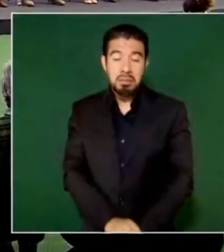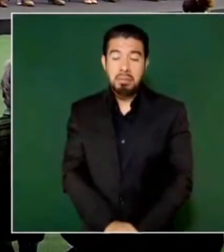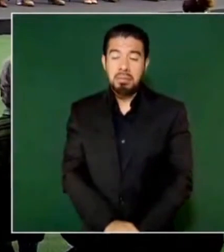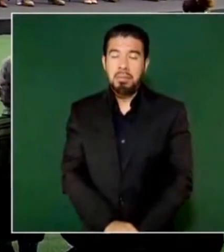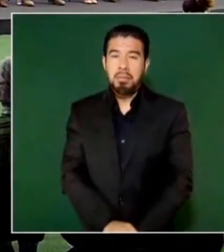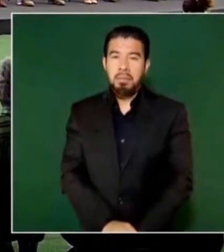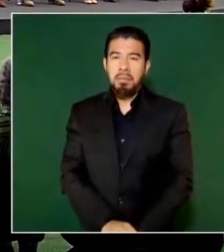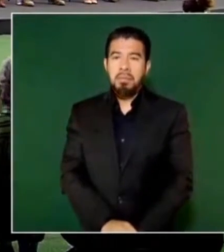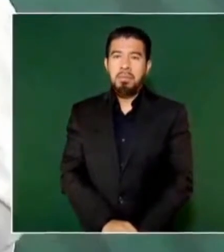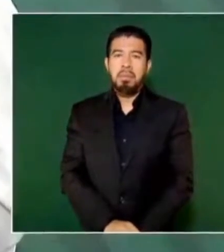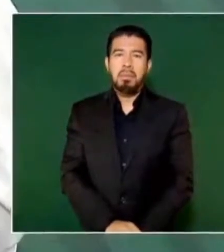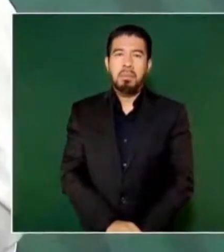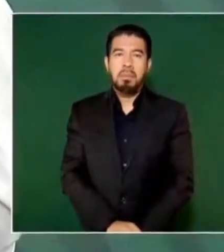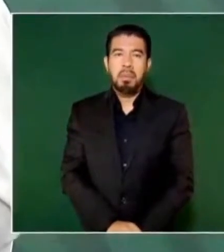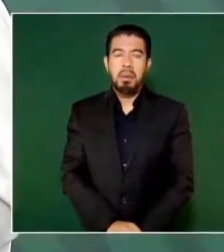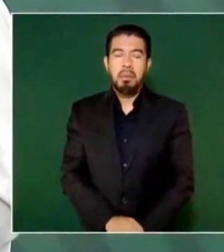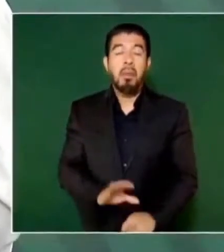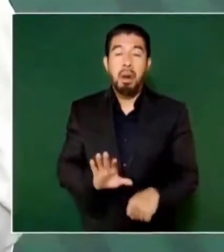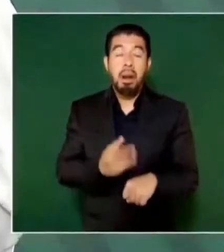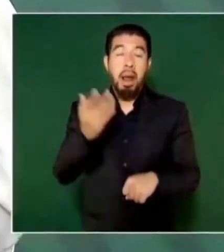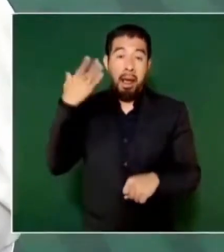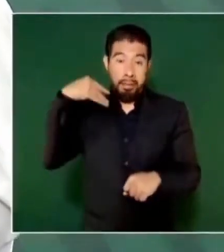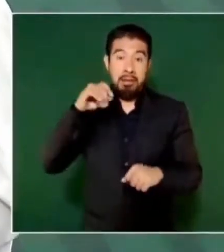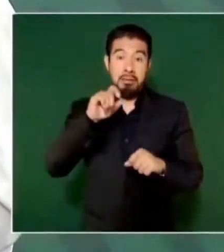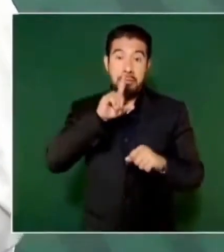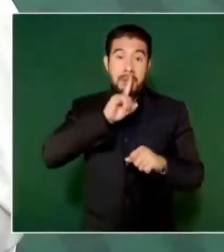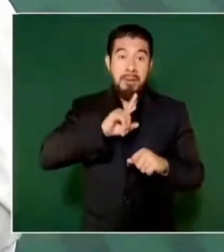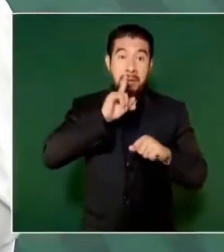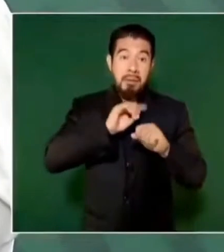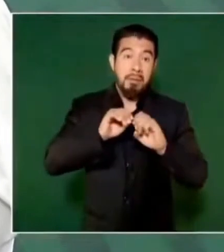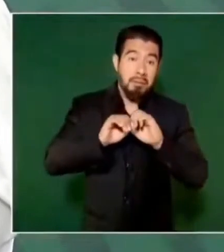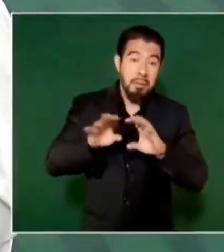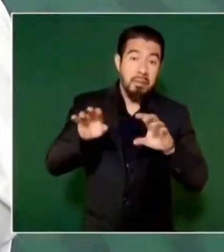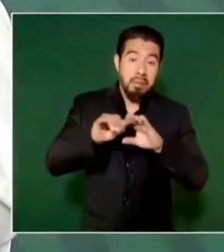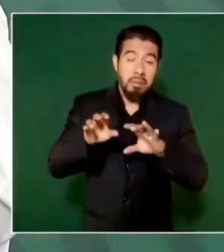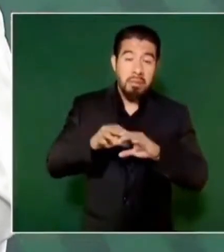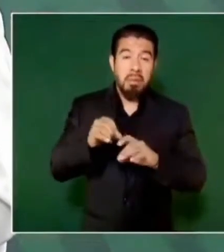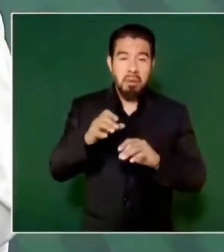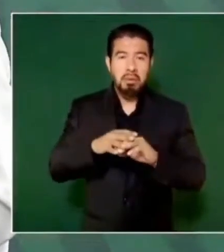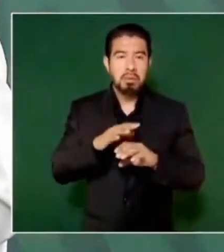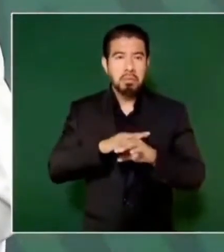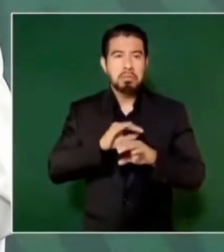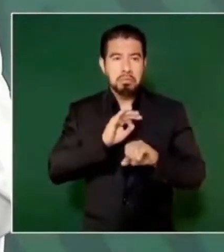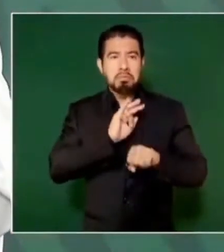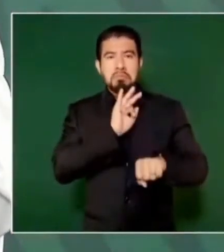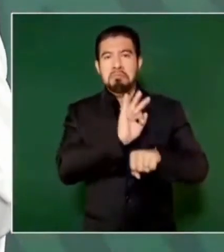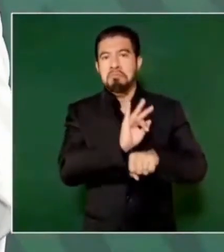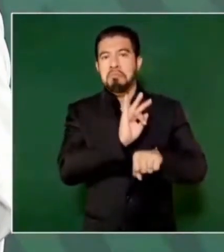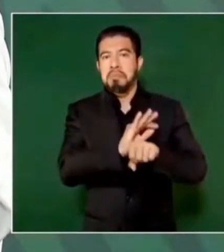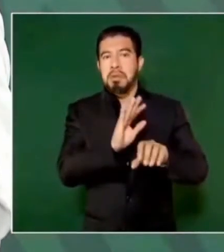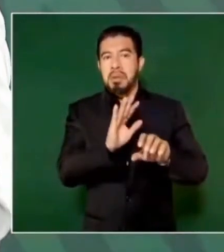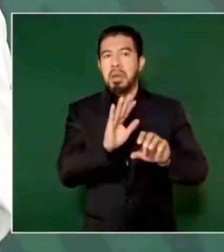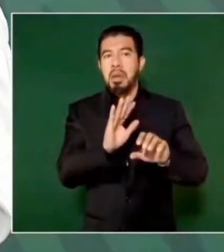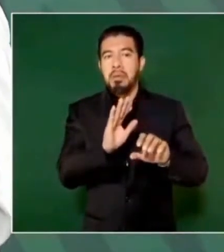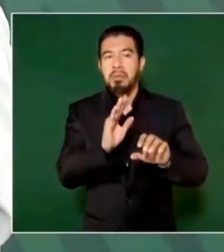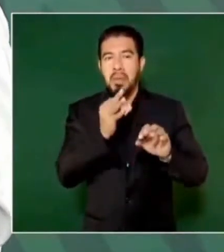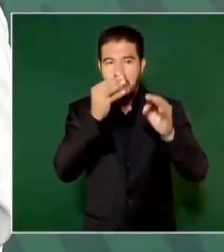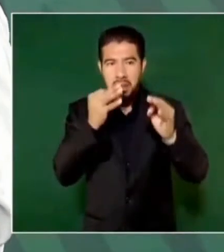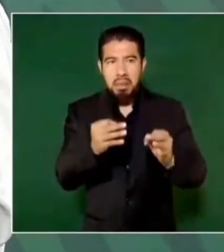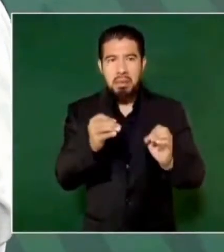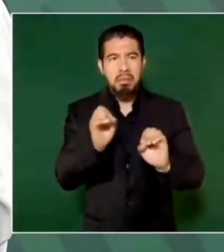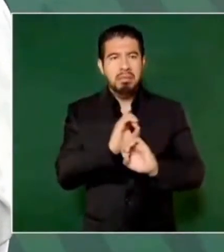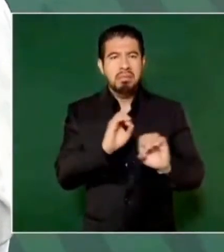llegaba a funcionarle esa estrategia. No del todo, porque yo la